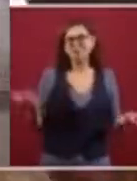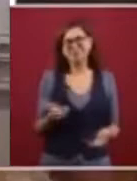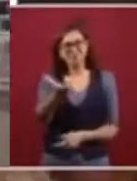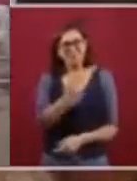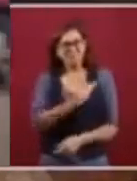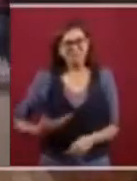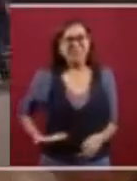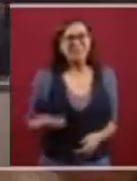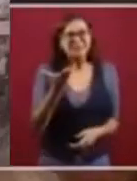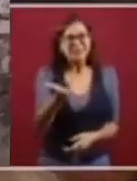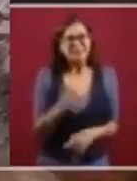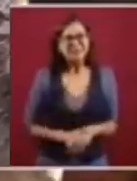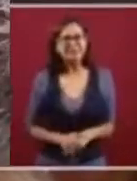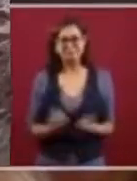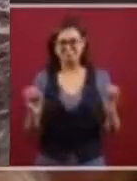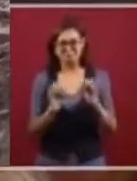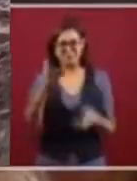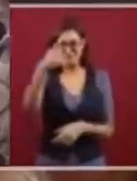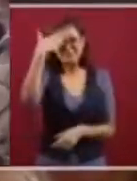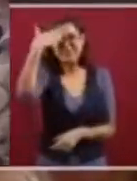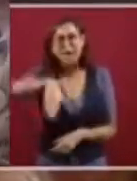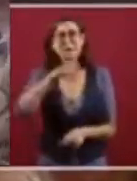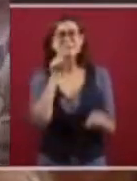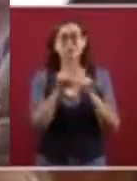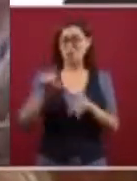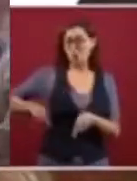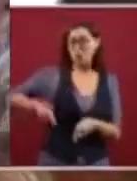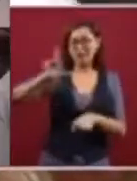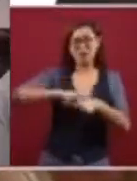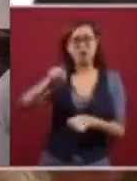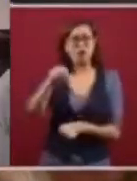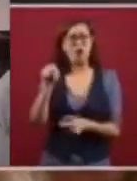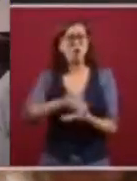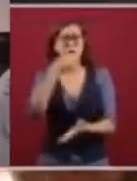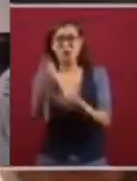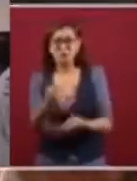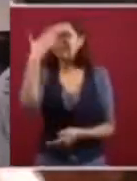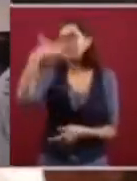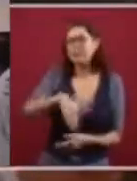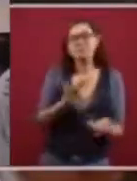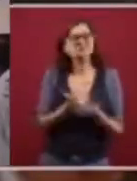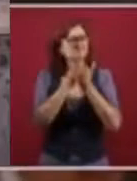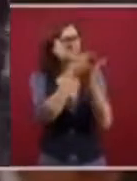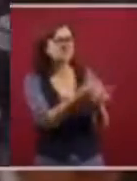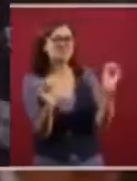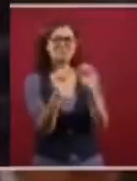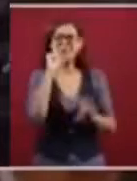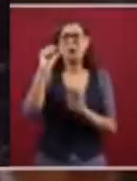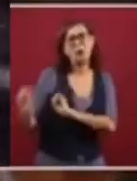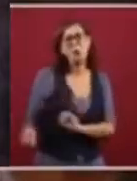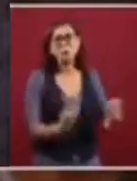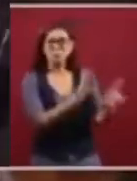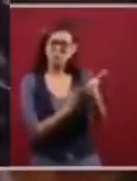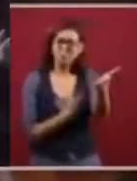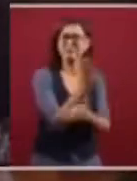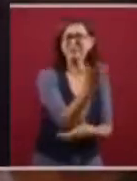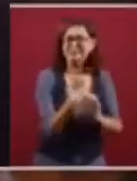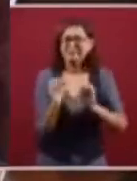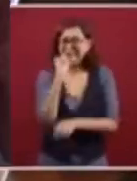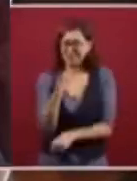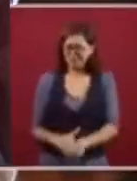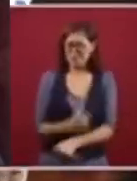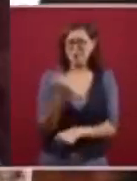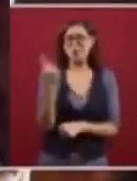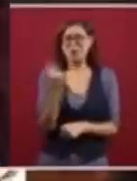pesan denuncias por extorsión, homicidio, despojo de tierras y daño en propiedad privada. Son, dicen quienes los